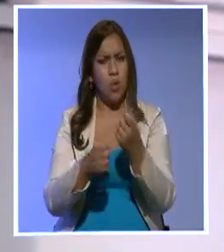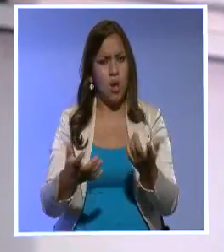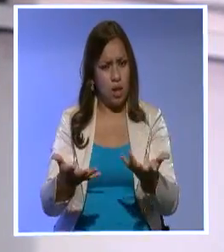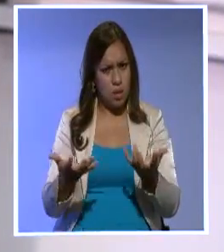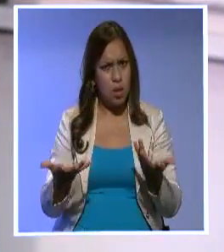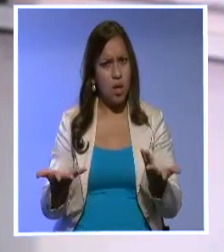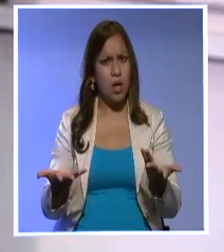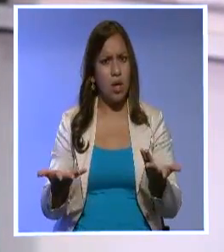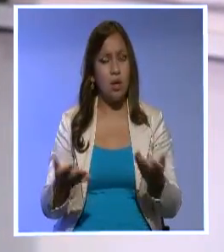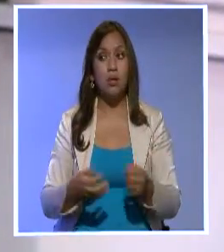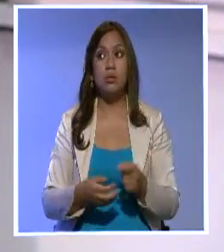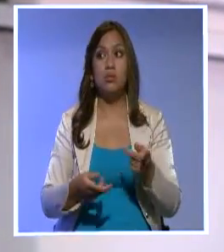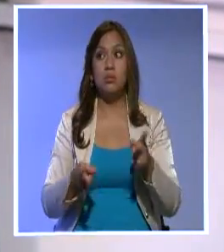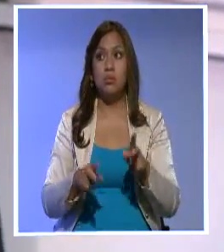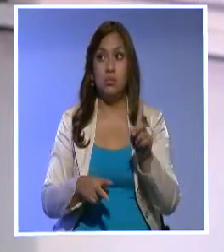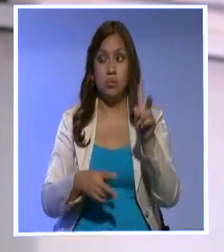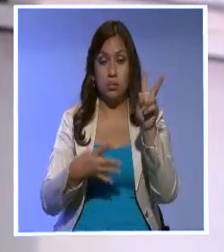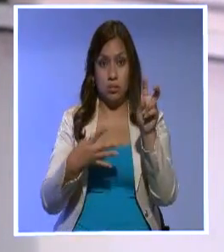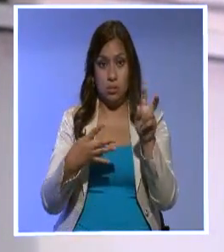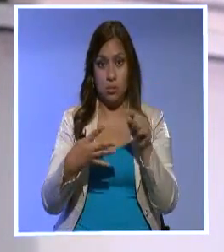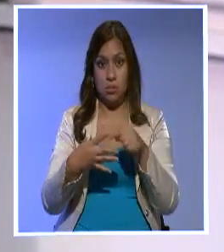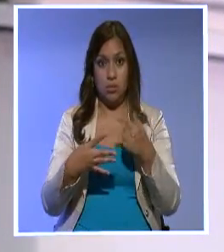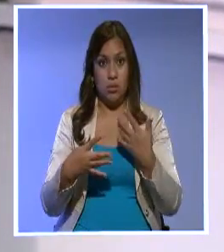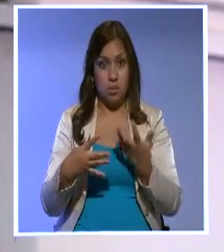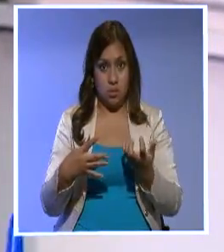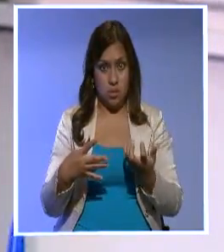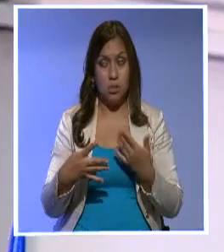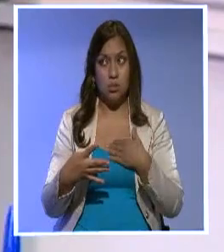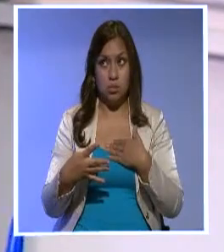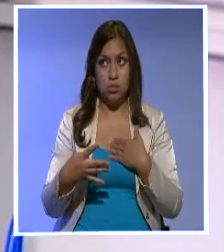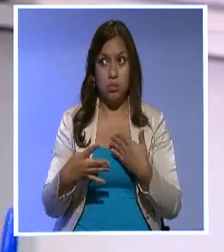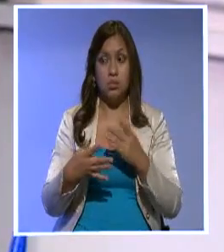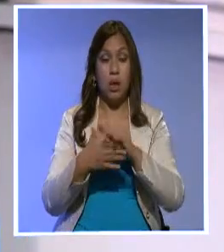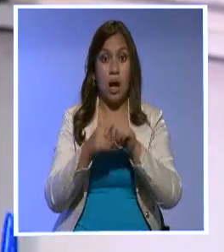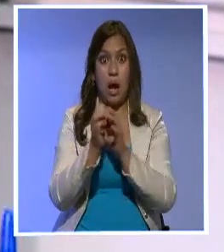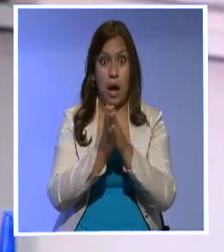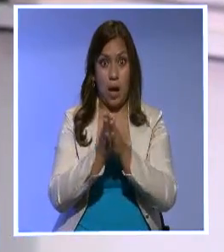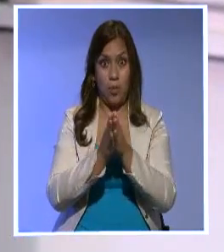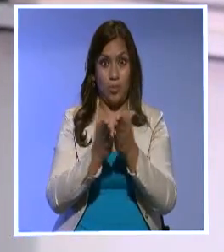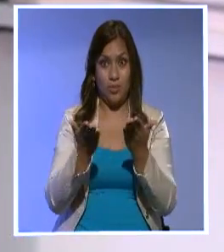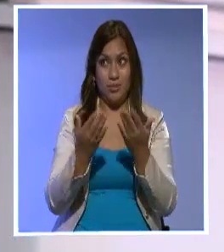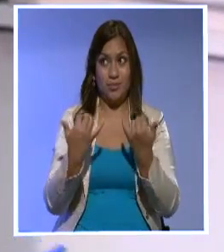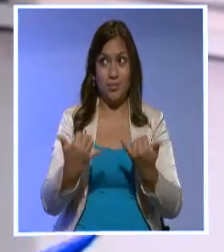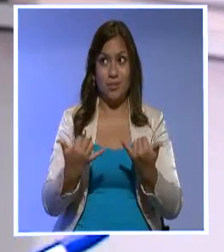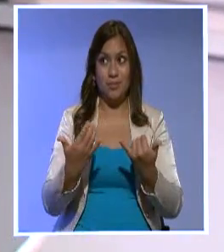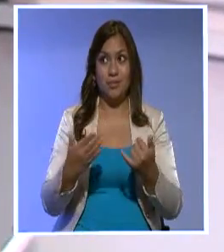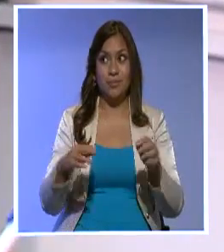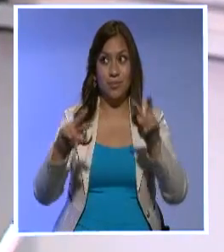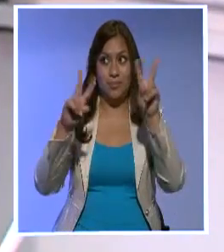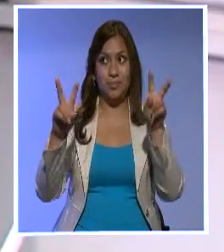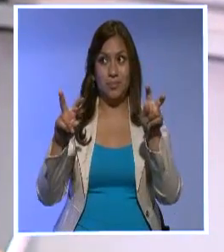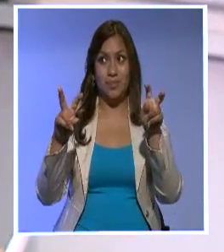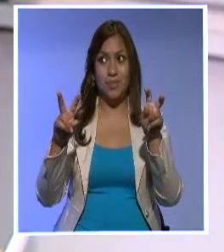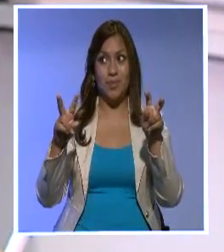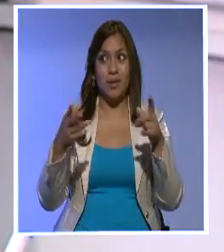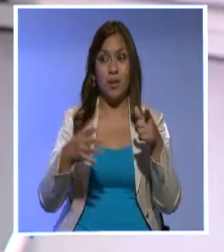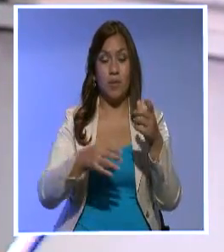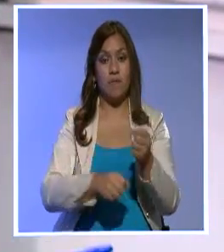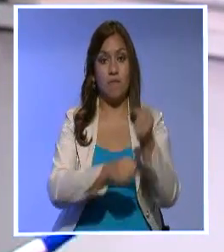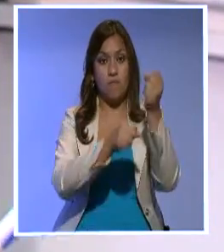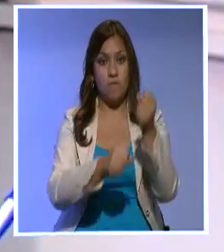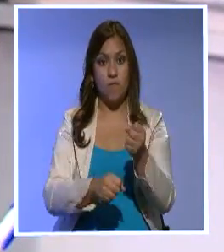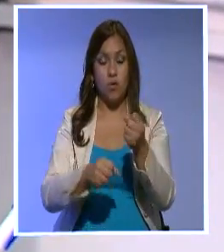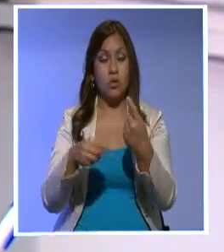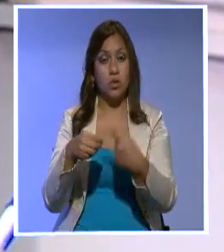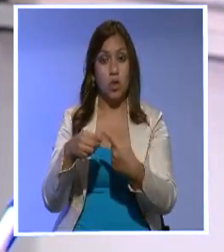sostenibles hay un tema que yo si quisiera poner también aprovechando que estamos hablando de la fundación